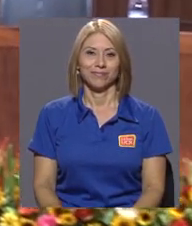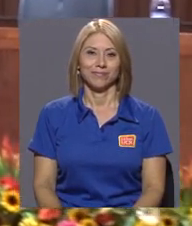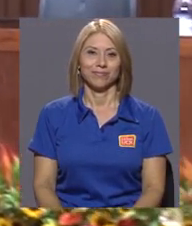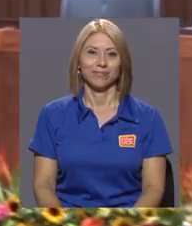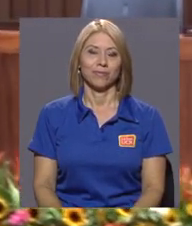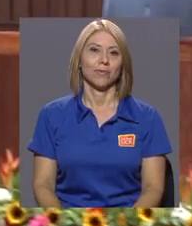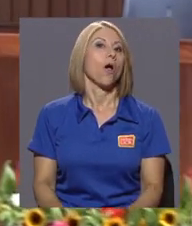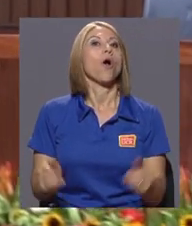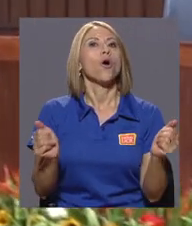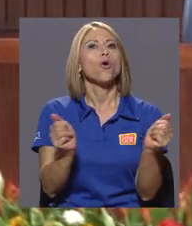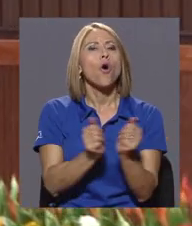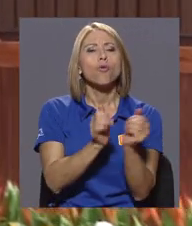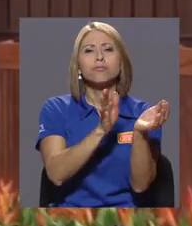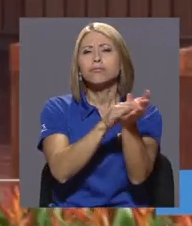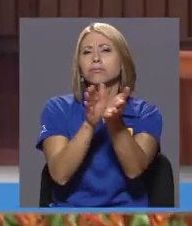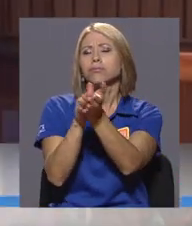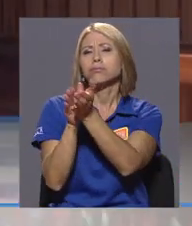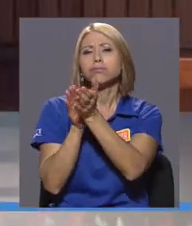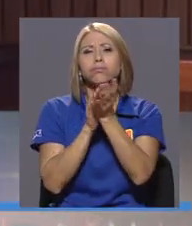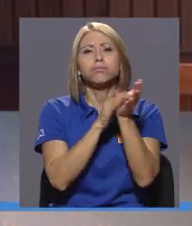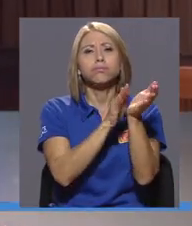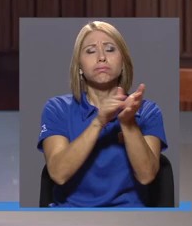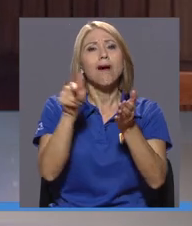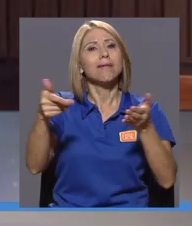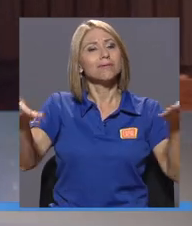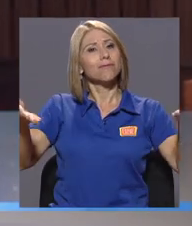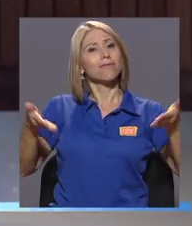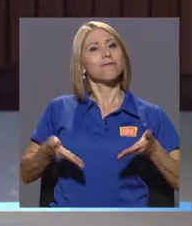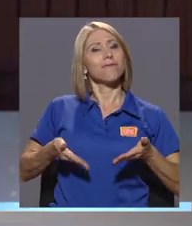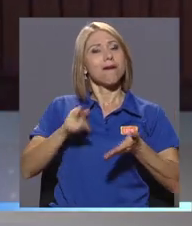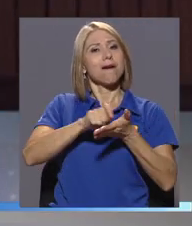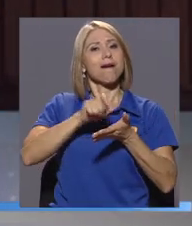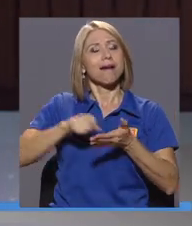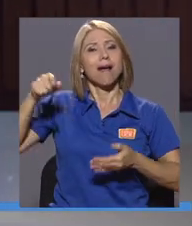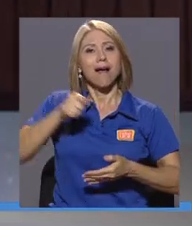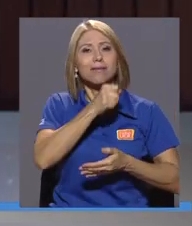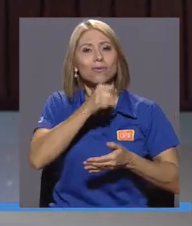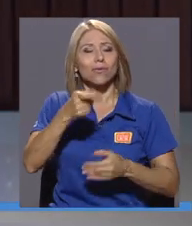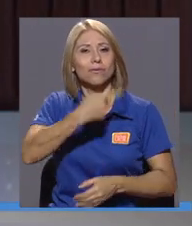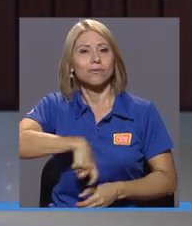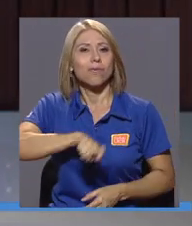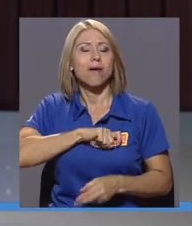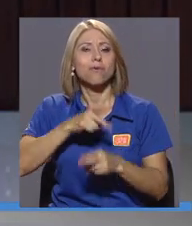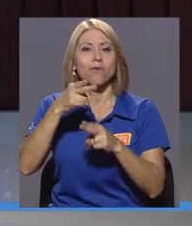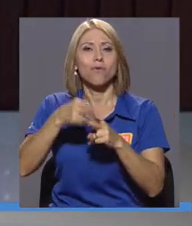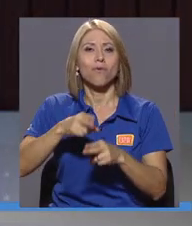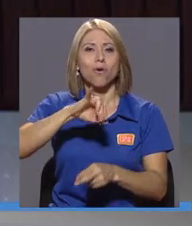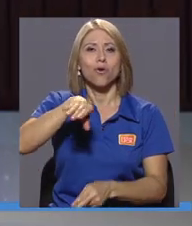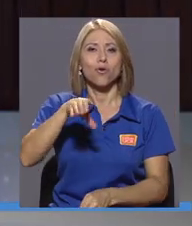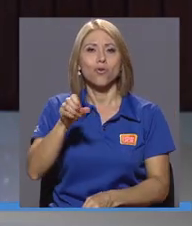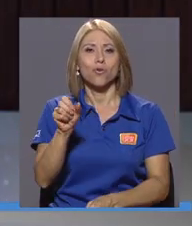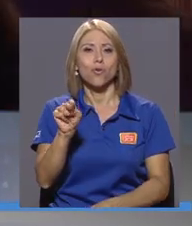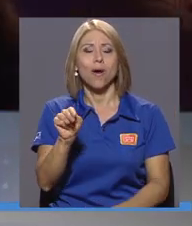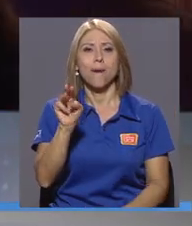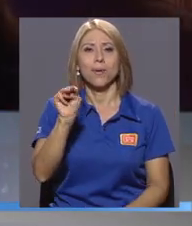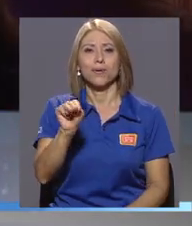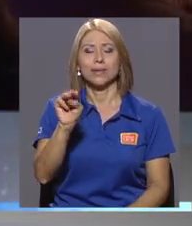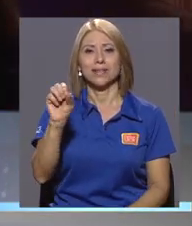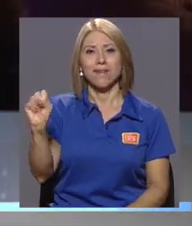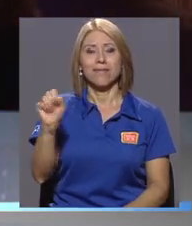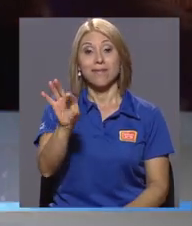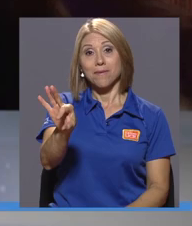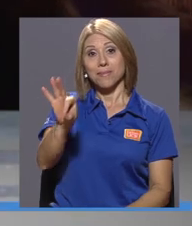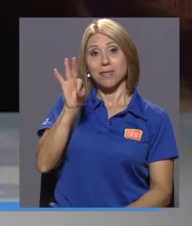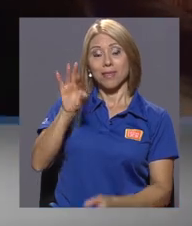con una ovación de aplausos así fue recibido el cantautor español joan manuel serrat invitado a la lección inaugural del